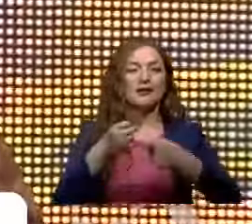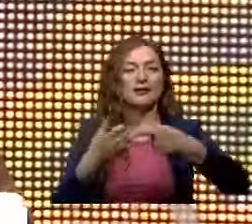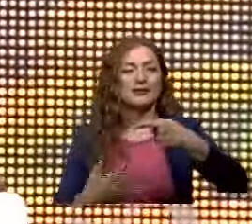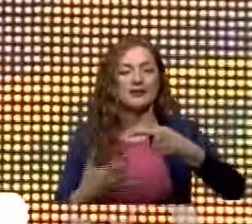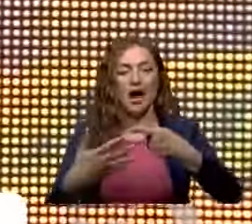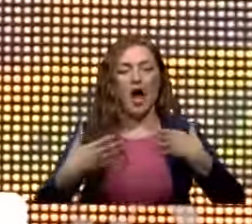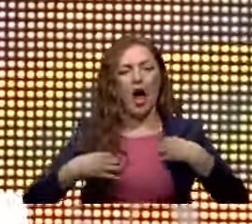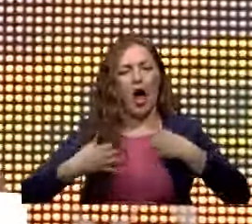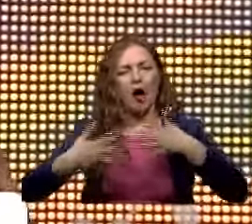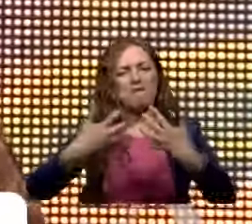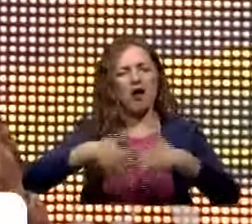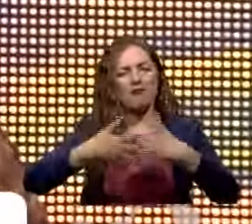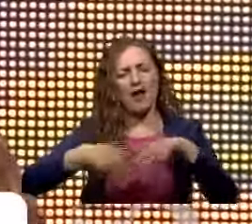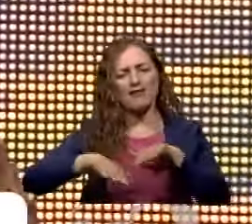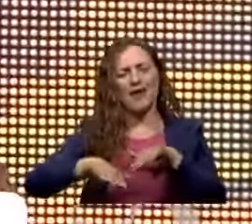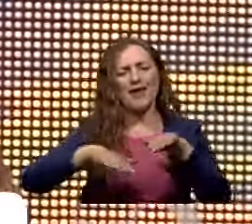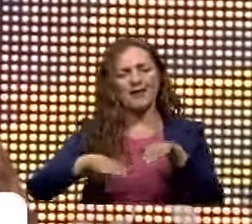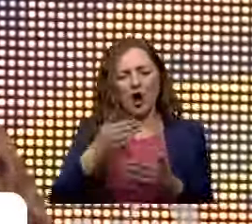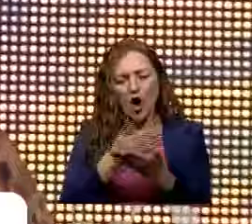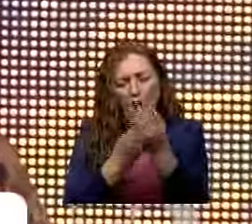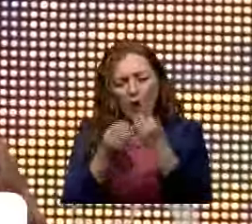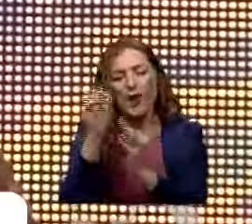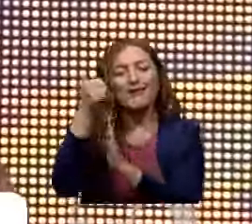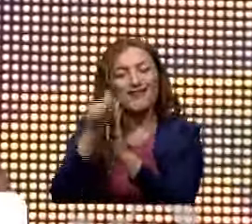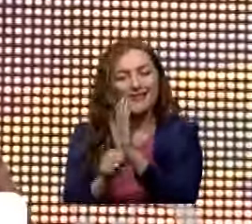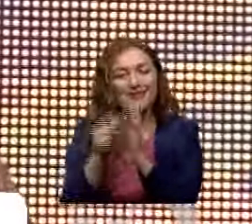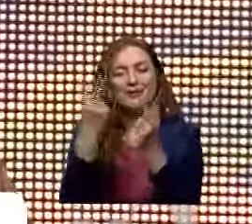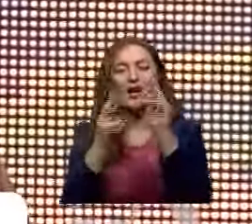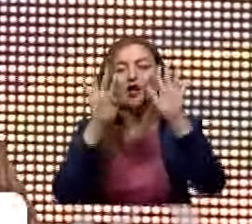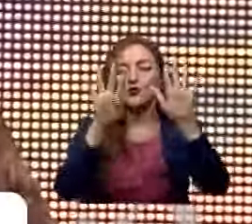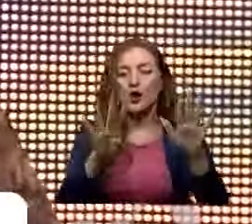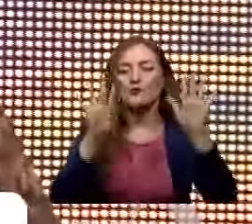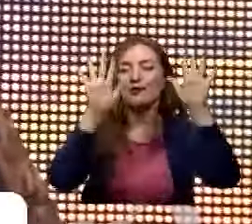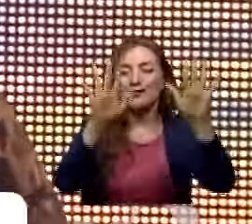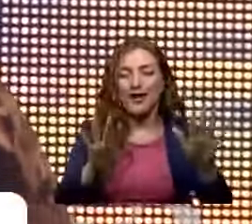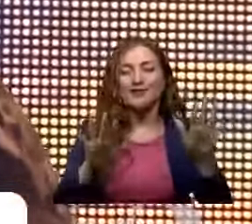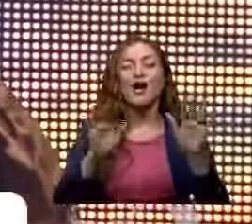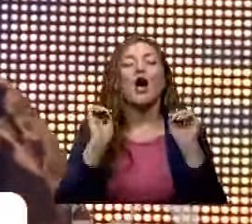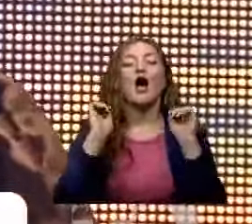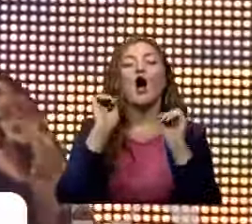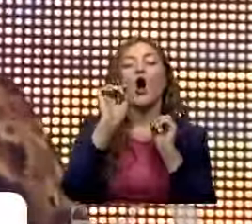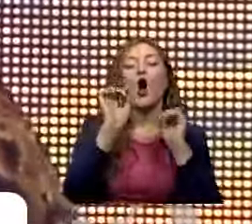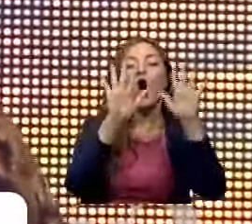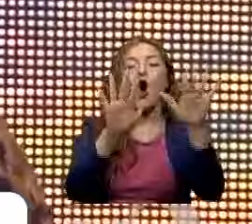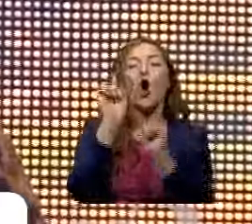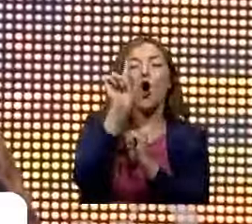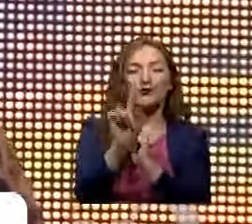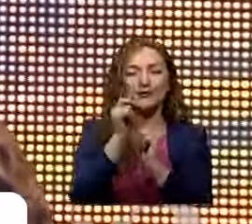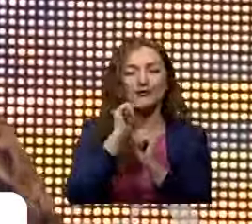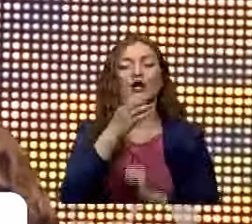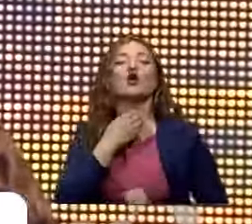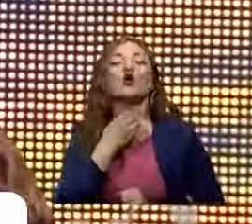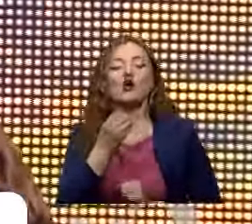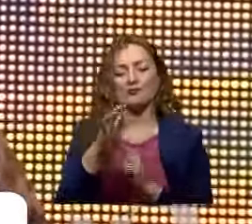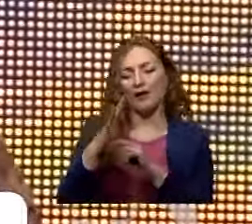ser textil, gastronómico, artesanal. Queremos que nos visiten los días 9, 10 y 11 de agosto. En la feria, justamente por el feriado